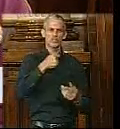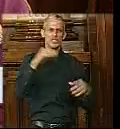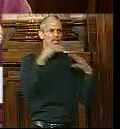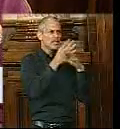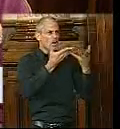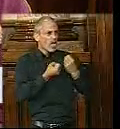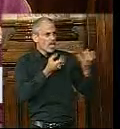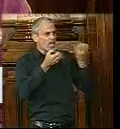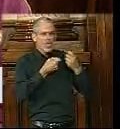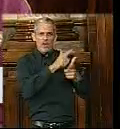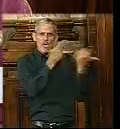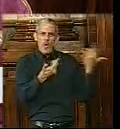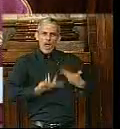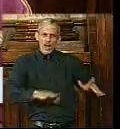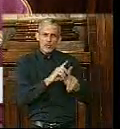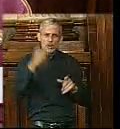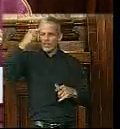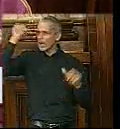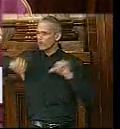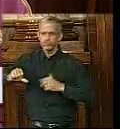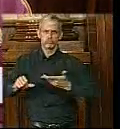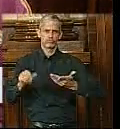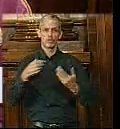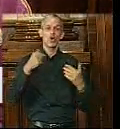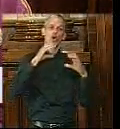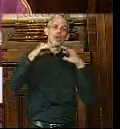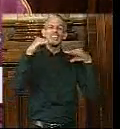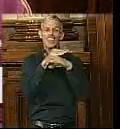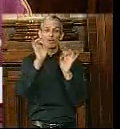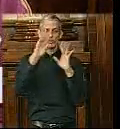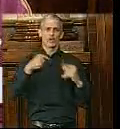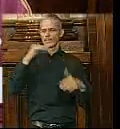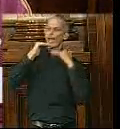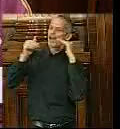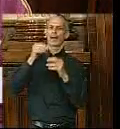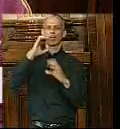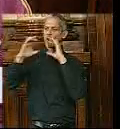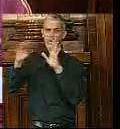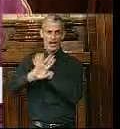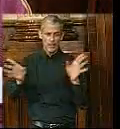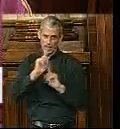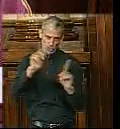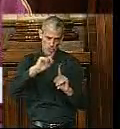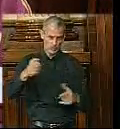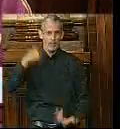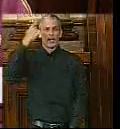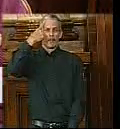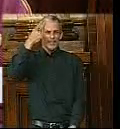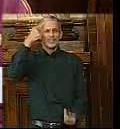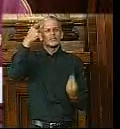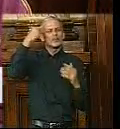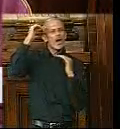tiene que pegar a nosotros. La lengua nosotros no la usamos para comunicarnos entre nosotros, la lengua nosotros la usamos para